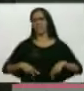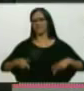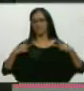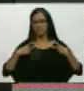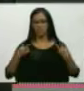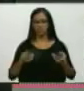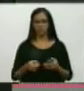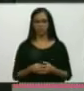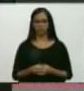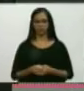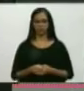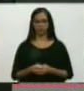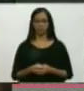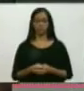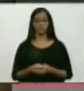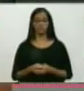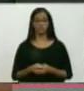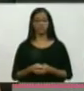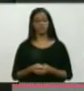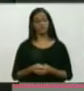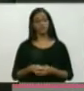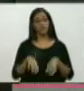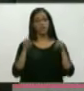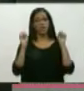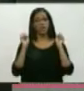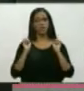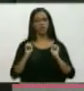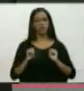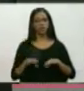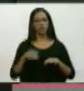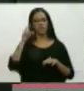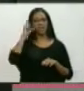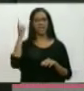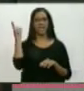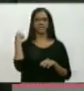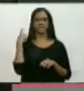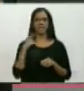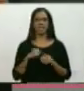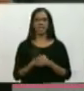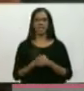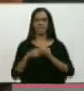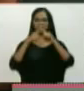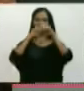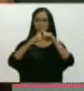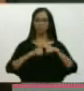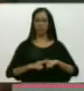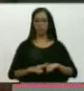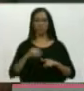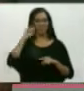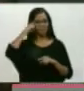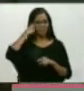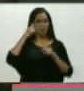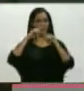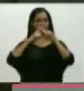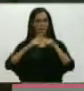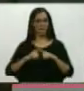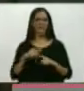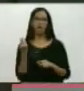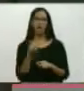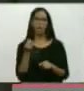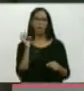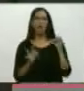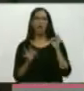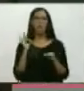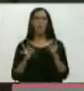¿Ah? Le renunció el día de ayer el procurador. Recuerden que el procurador es como el abogado